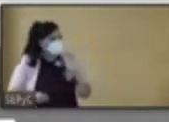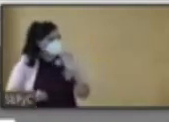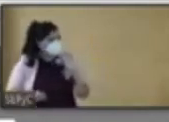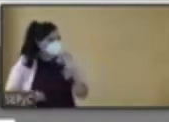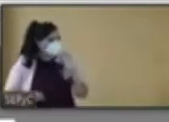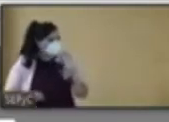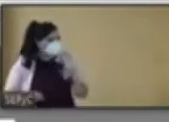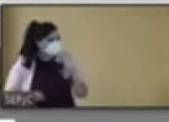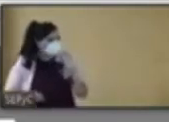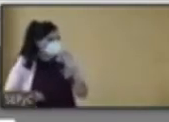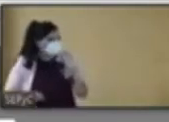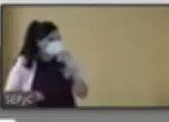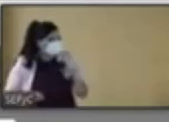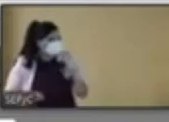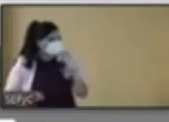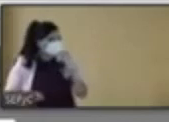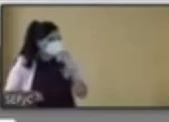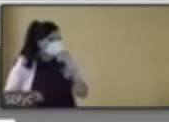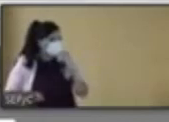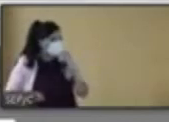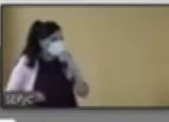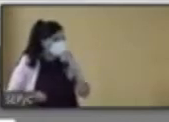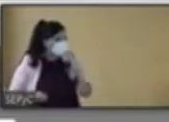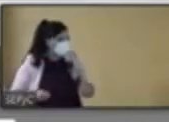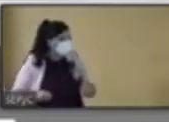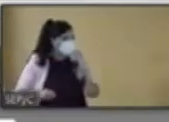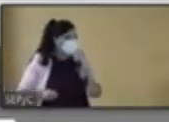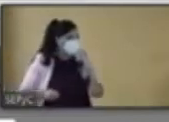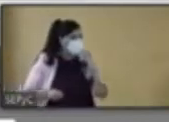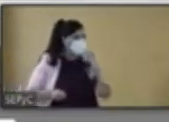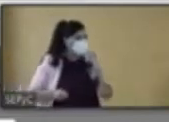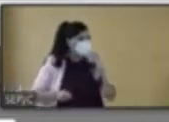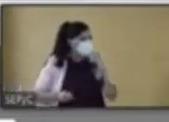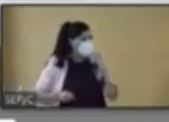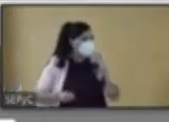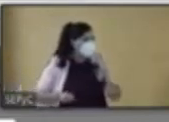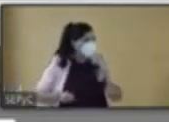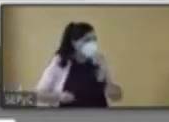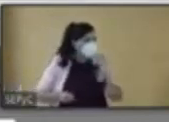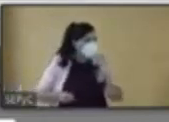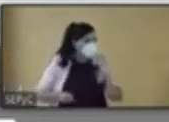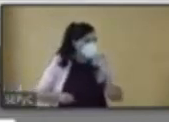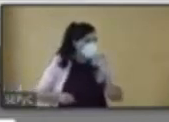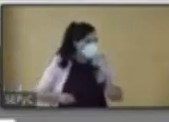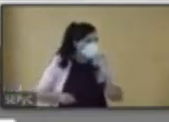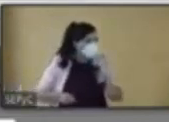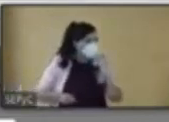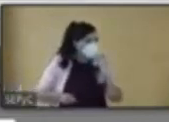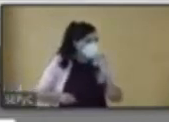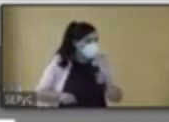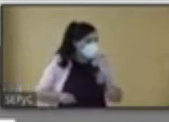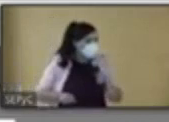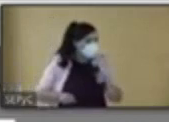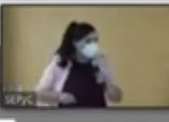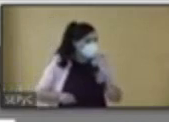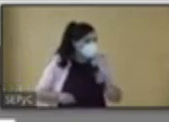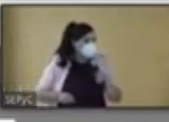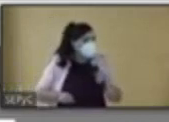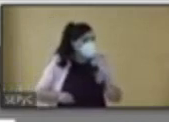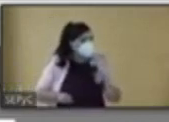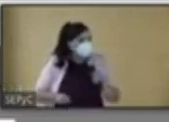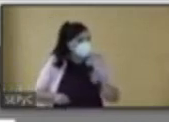Aquí es donde debo identificar el monto aproximado del beneficio, la ganancia mensual meta, que debe consistir en un